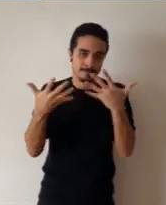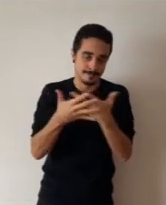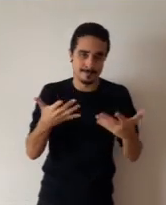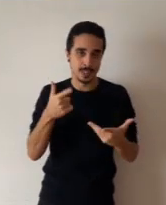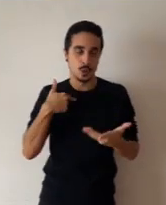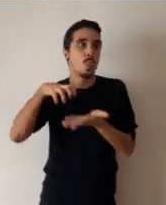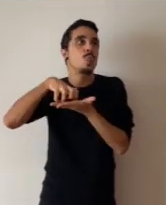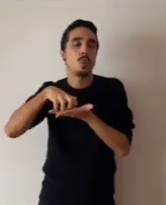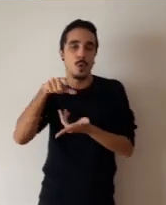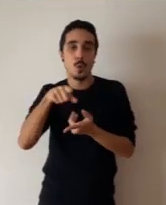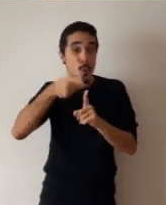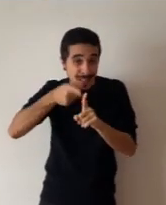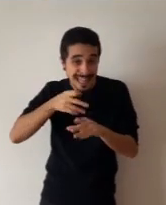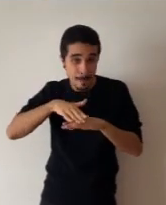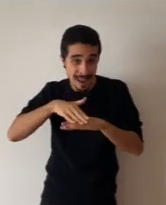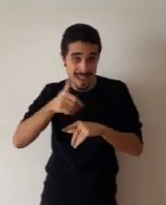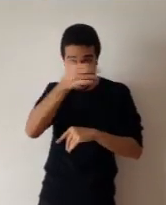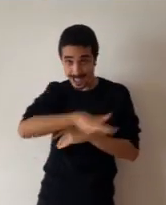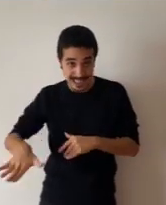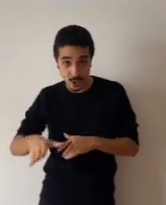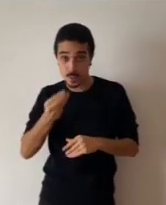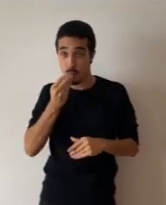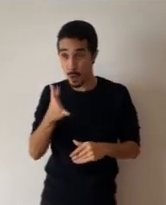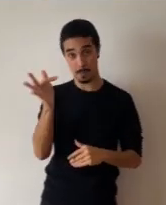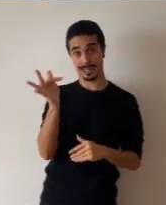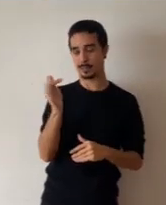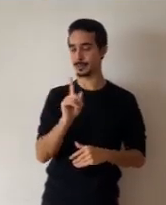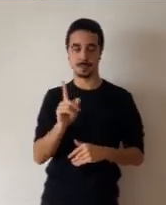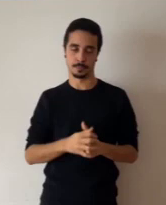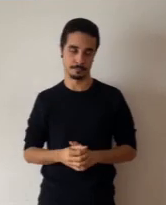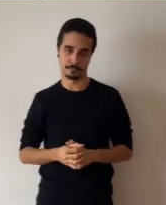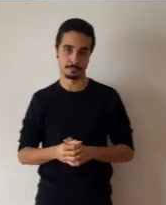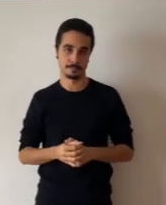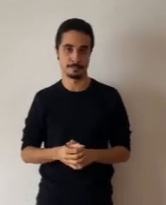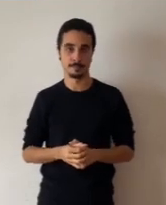con lo cual dudo mucho que la mascarilla vaya a ser útil y sean buenas